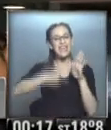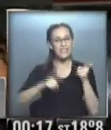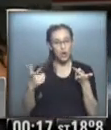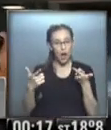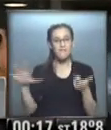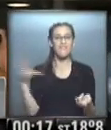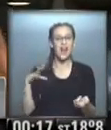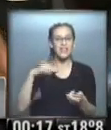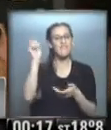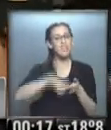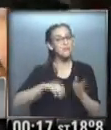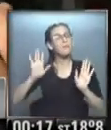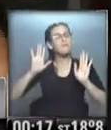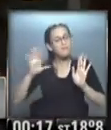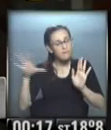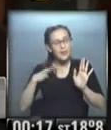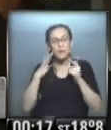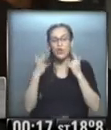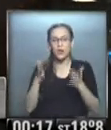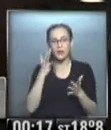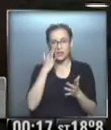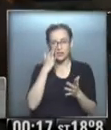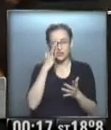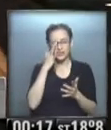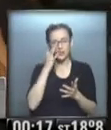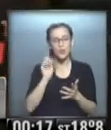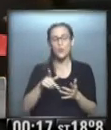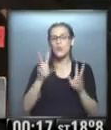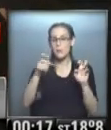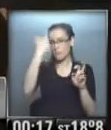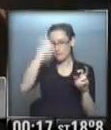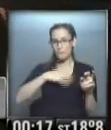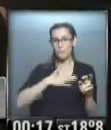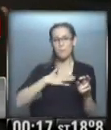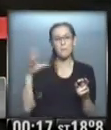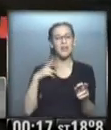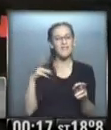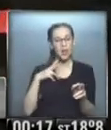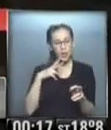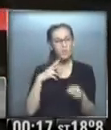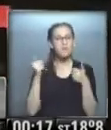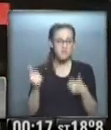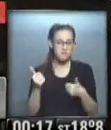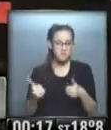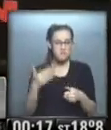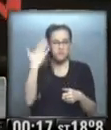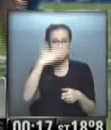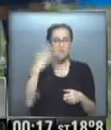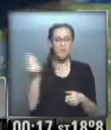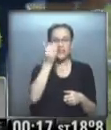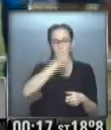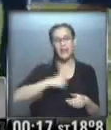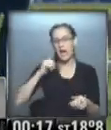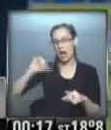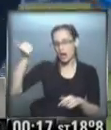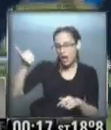no, así que hay que seguir demostrando. ¿Cómo llegas en lo personal? Bien, bien, sí, bien, vengo jugando el último fin de semana, ganamos, estamos peleando el torneo ahí en